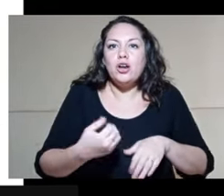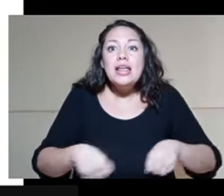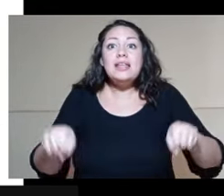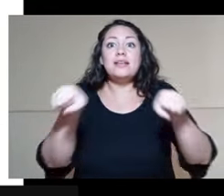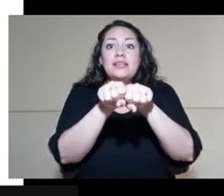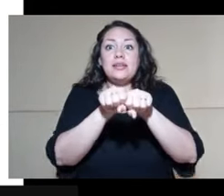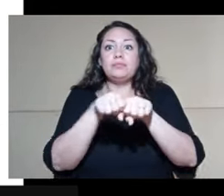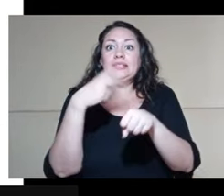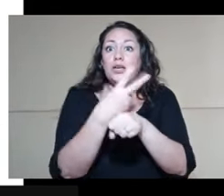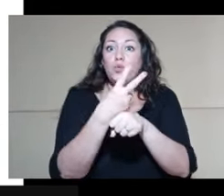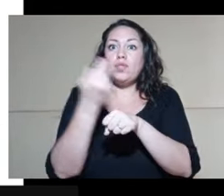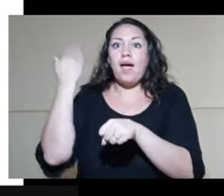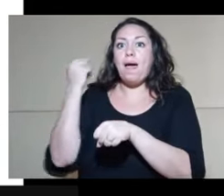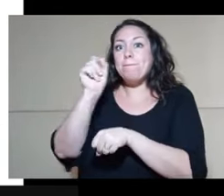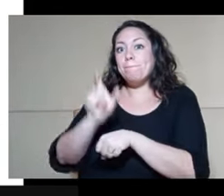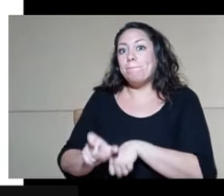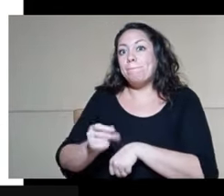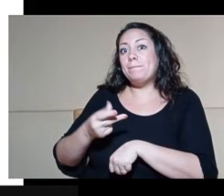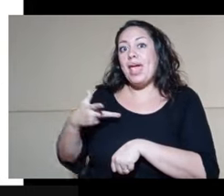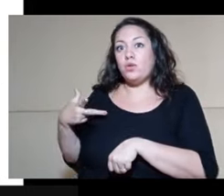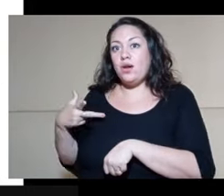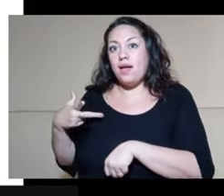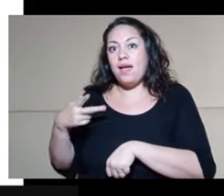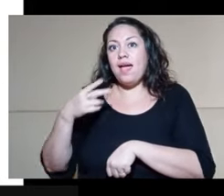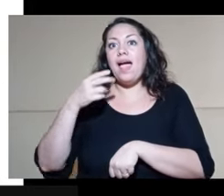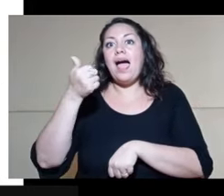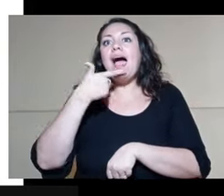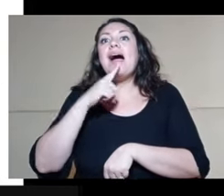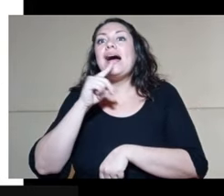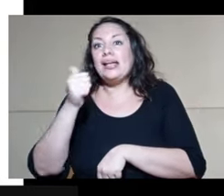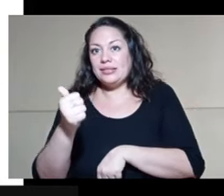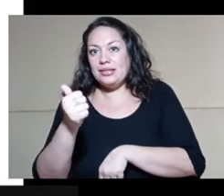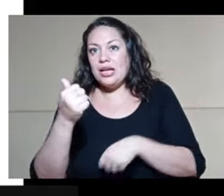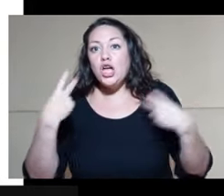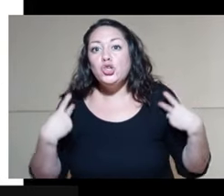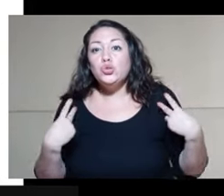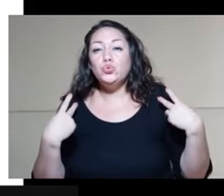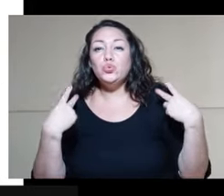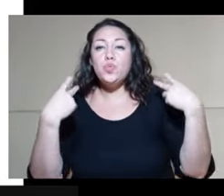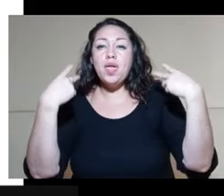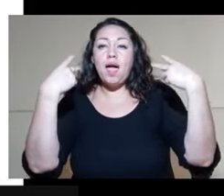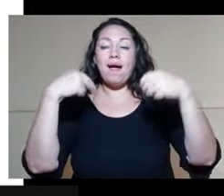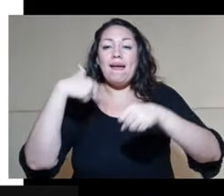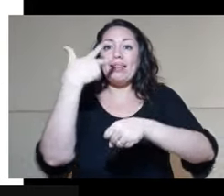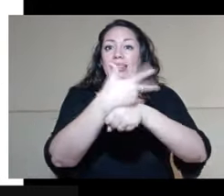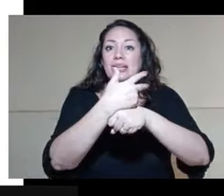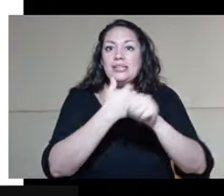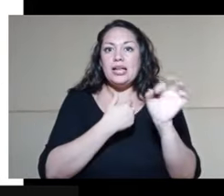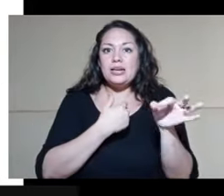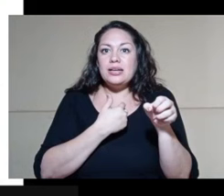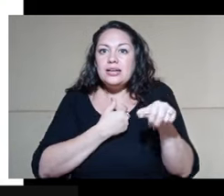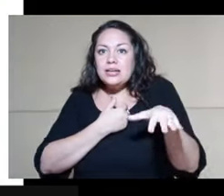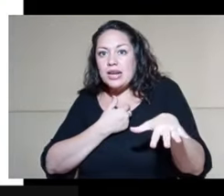sinapsis con la segunda neurona, que ¿dónde estaba? En la médula, en el asta posterior de la médula. De ahí sube hasta la tercera